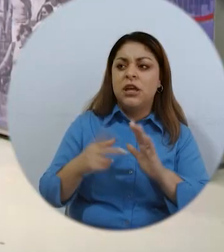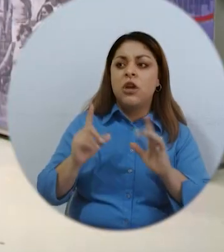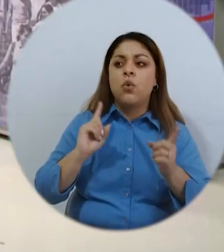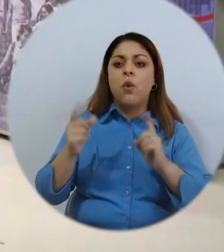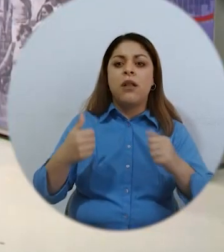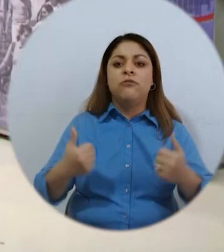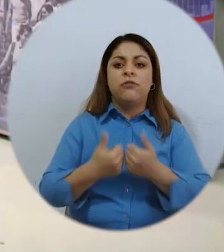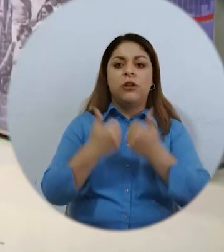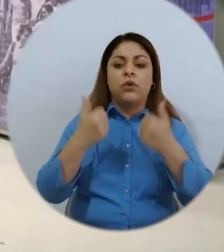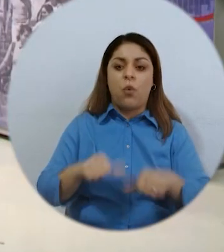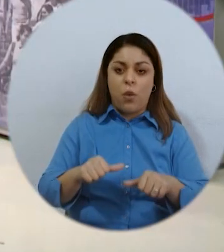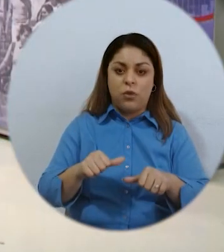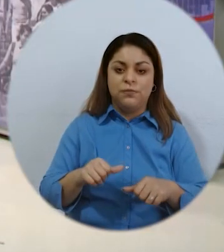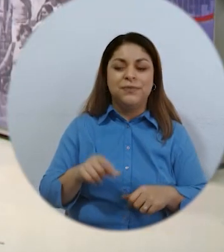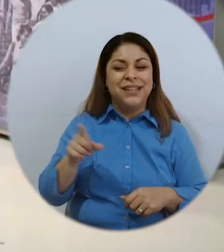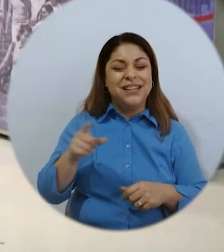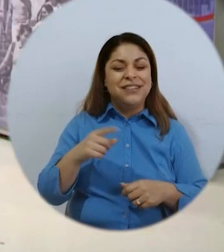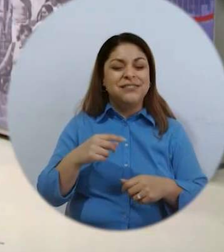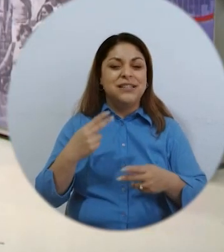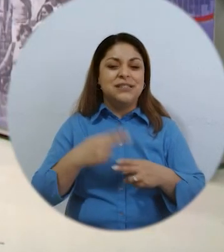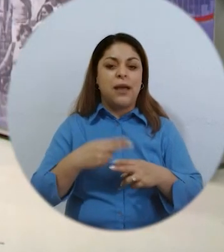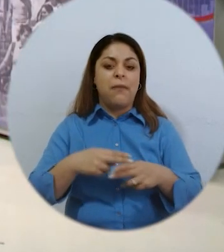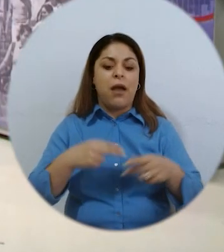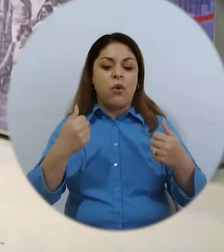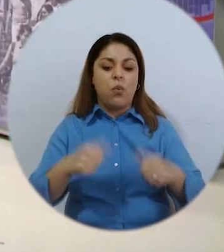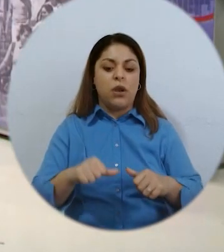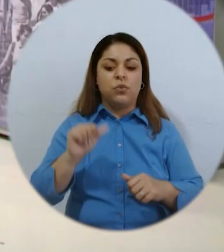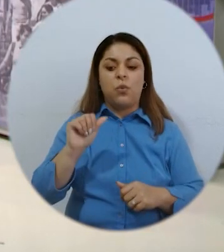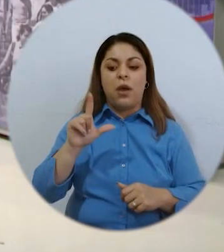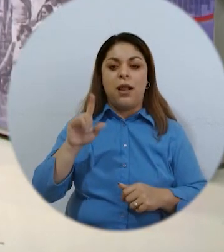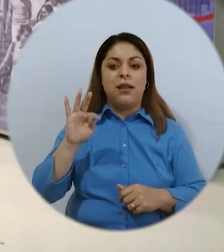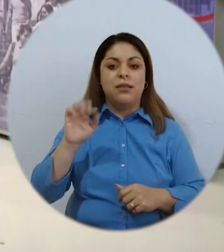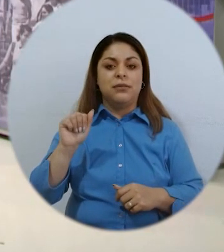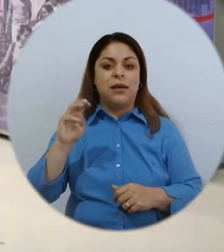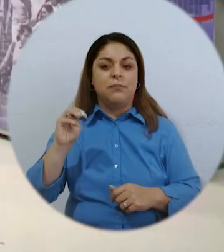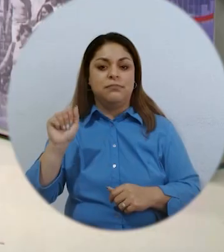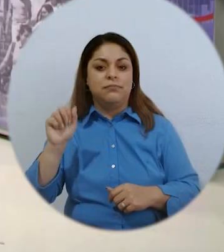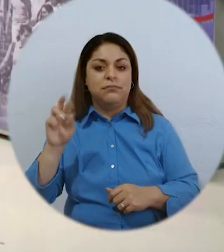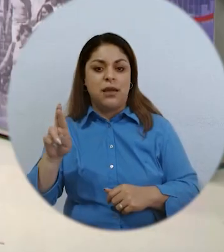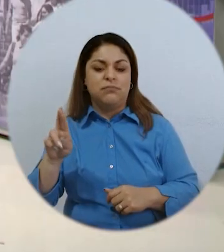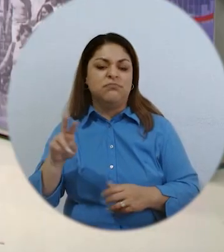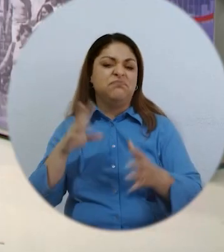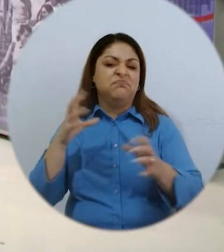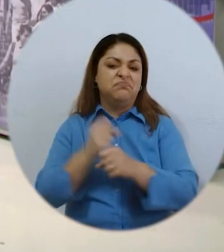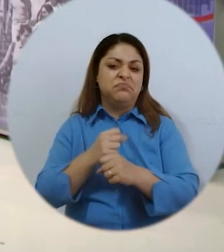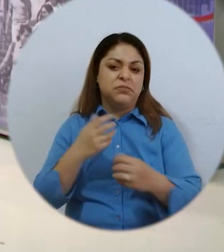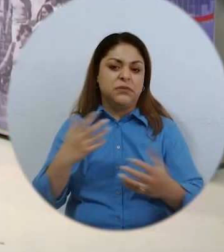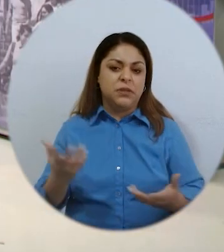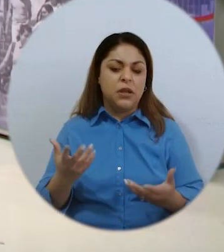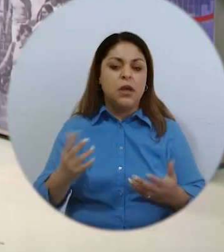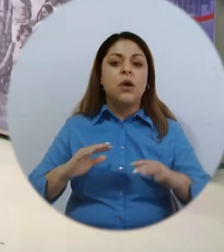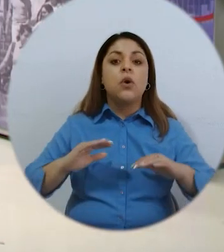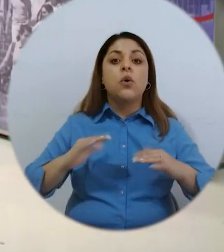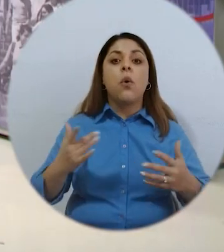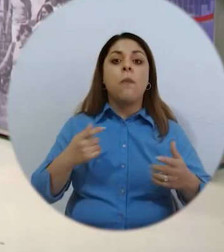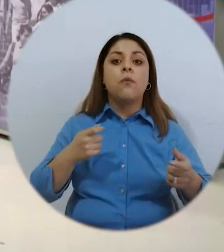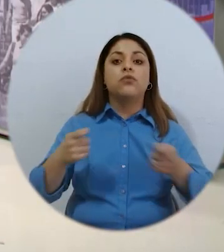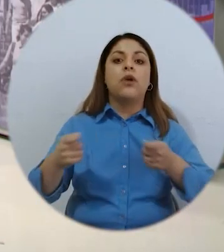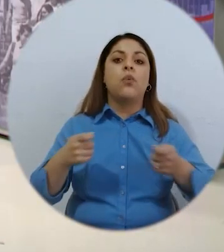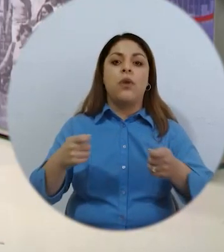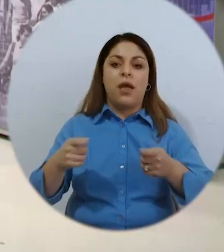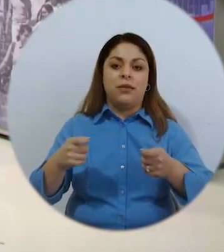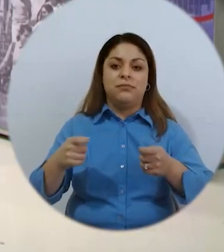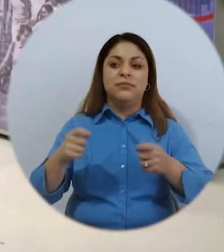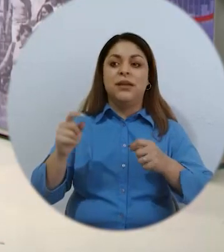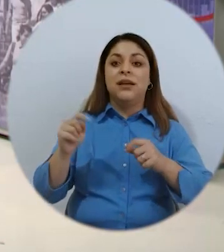retos de este acuerdo? El Acuerdo de Alta Mar, en pocas palabras, es básicamente cómo vamos a regular